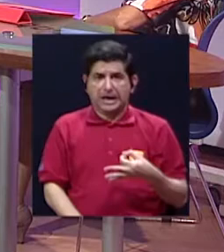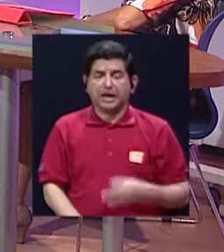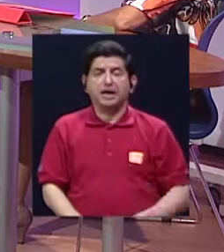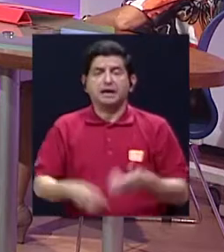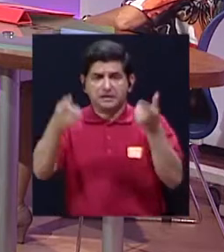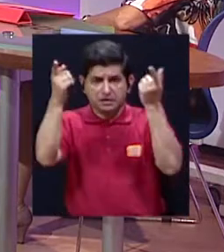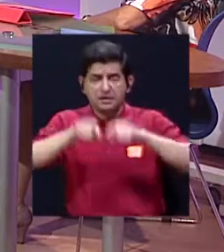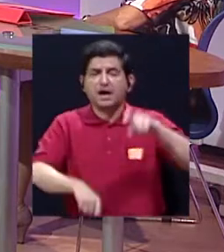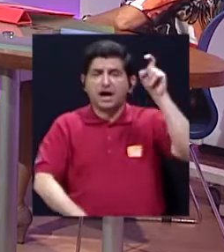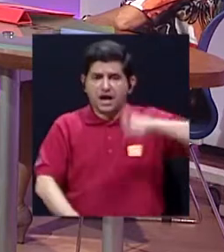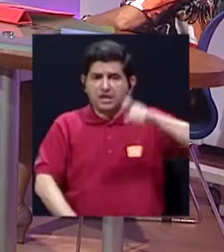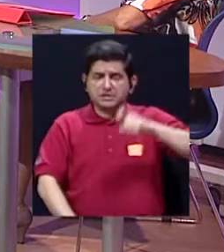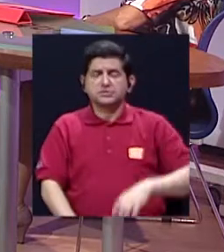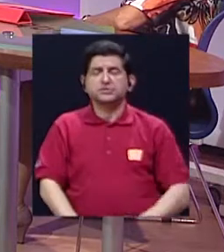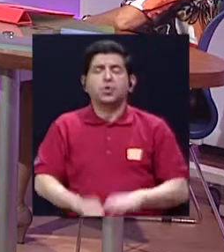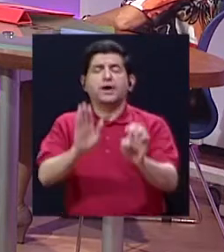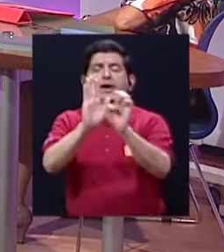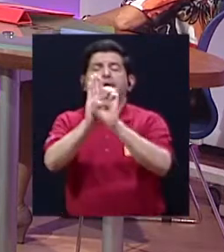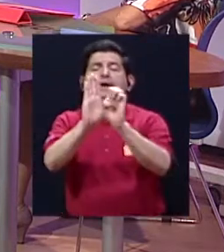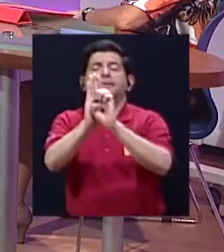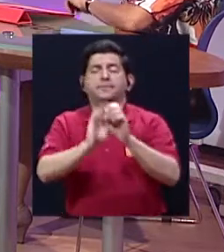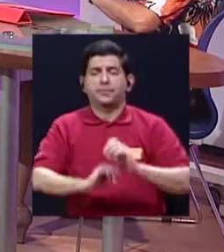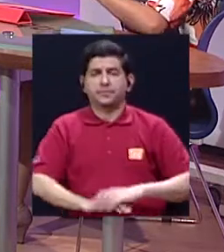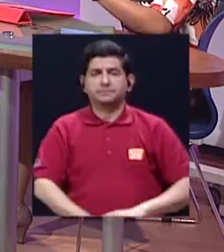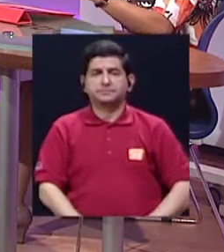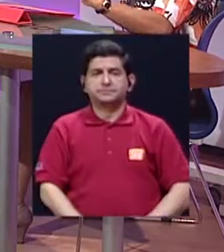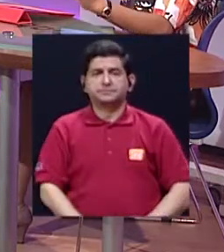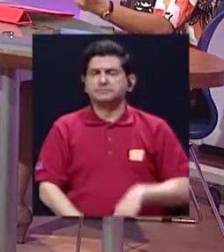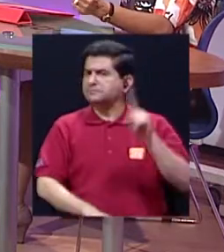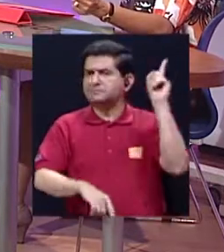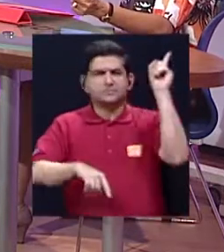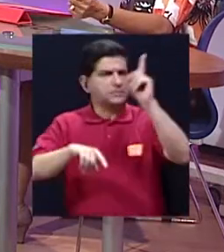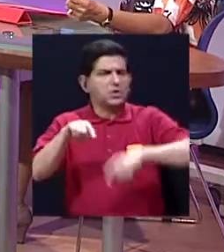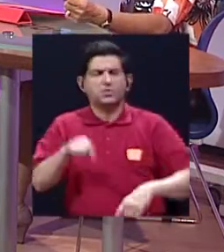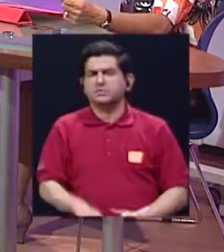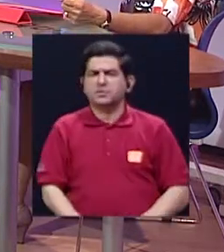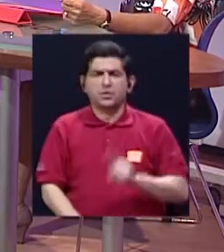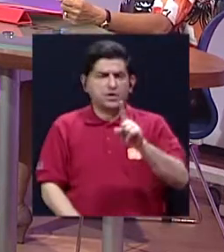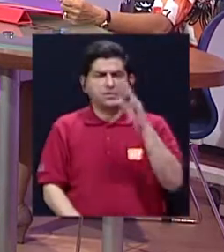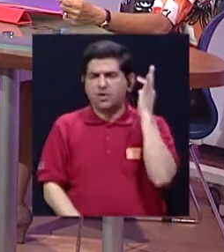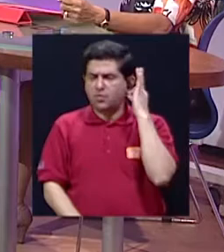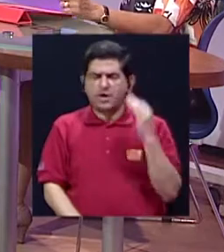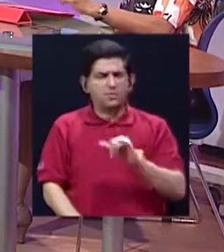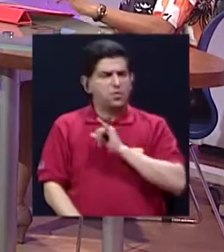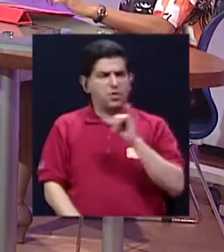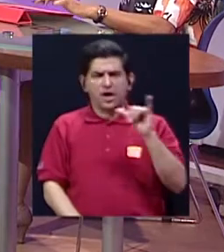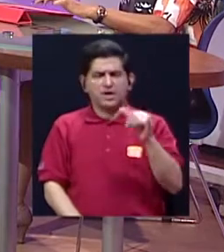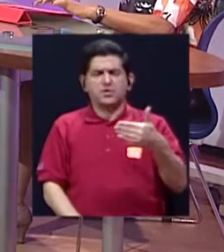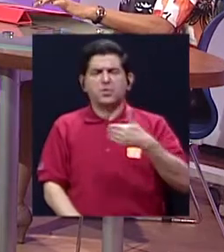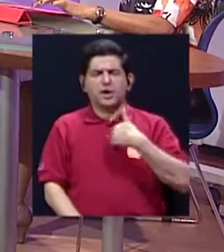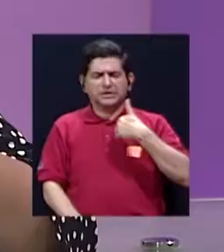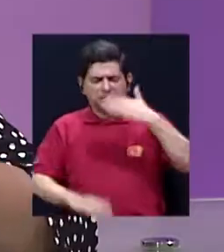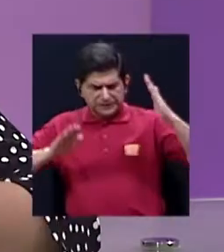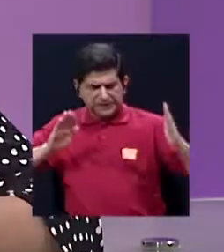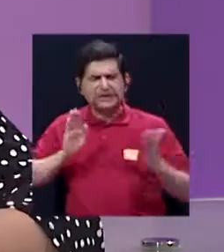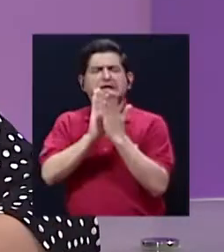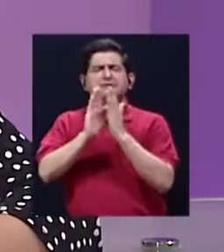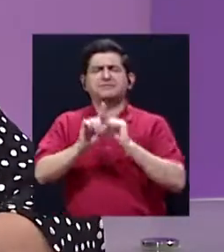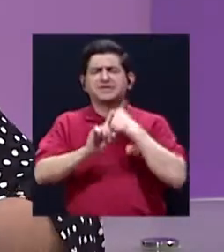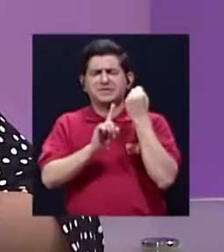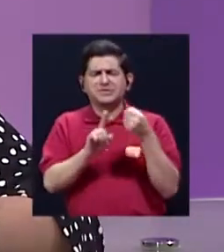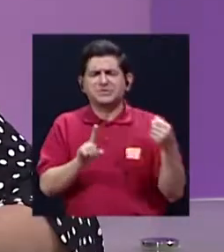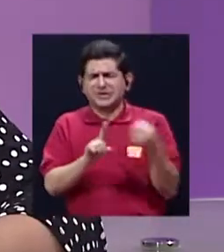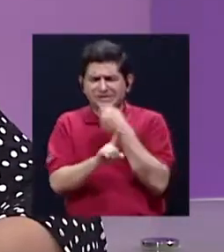sus casos tienen que ser ejemplares. Es decir, que no puede haber una sola mujer más que tenga que pasar por la